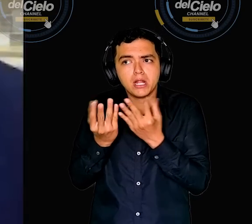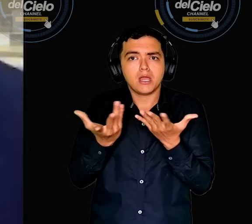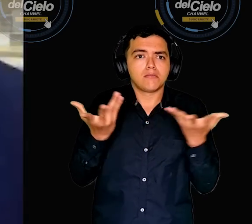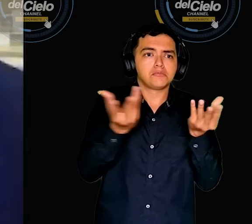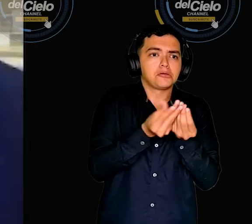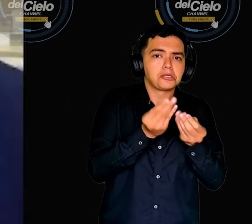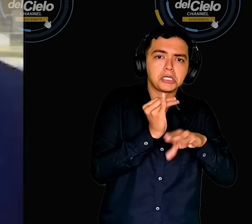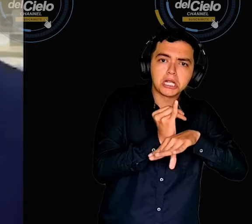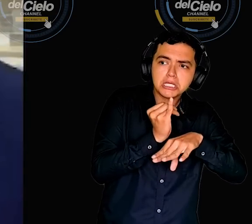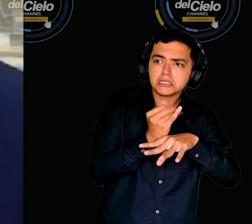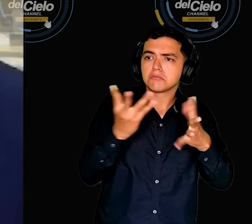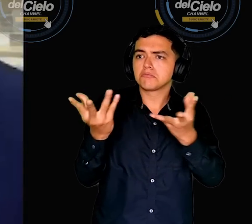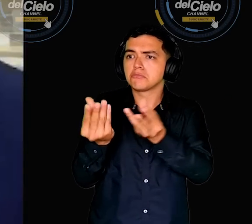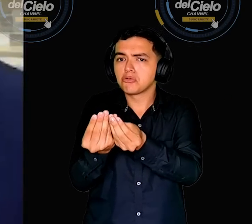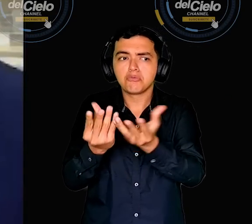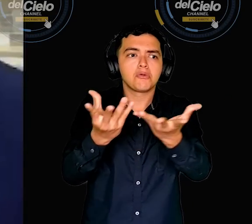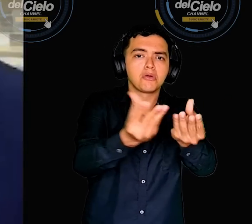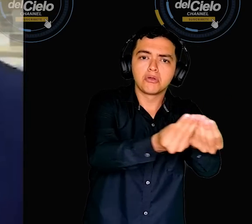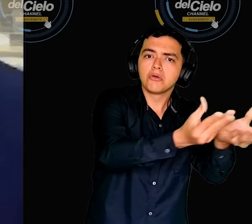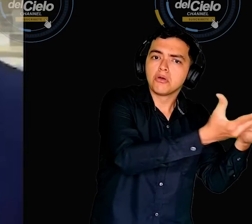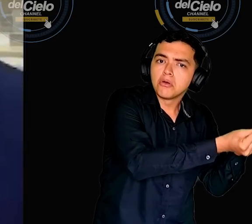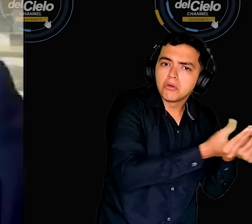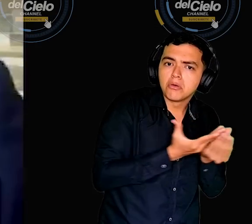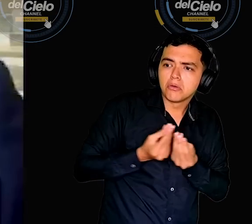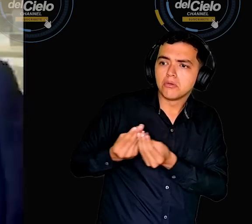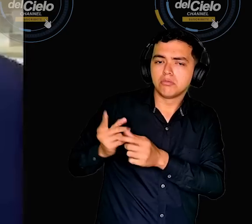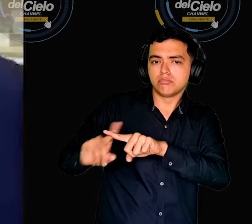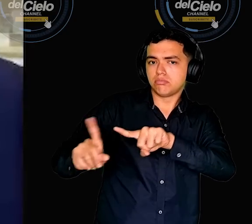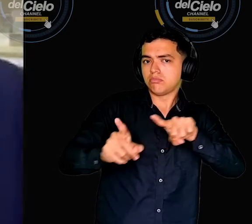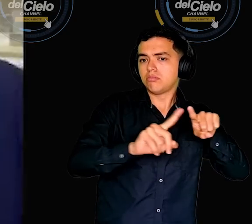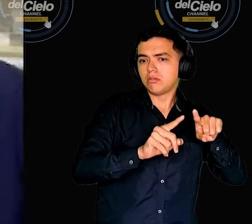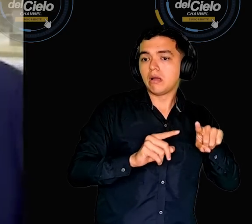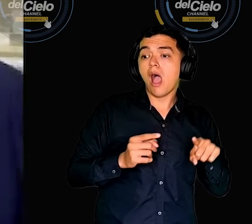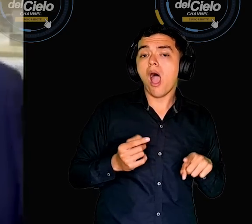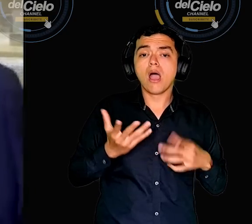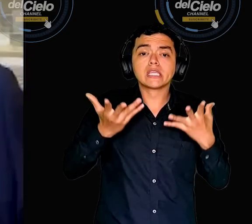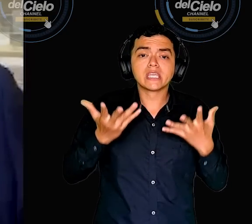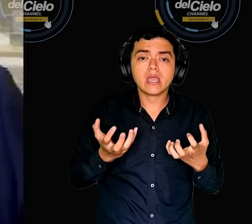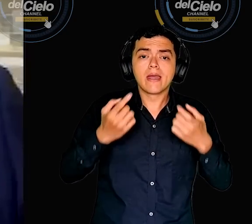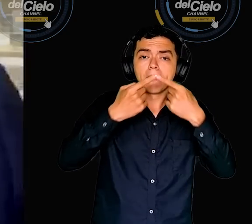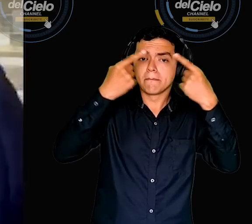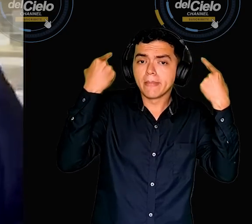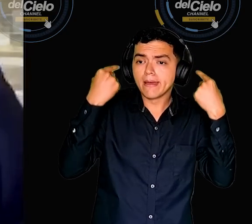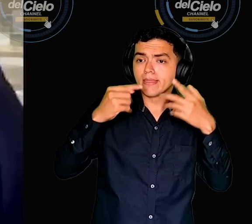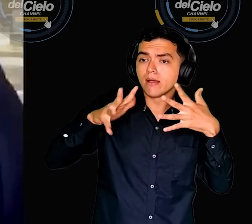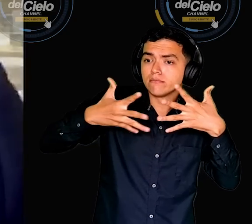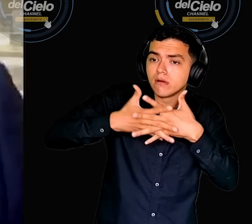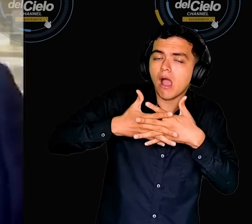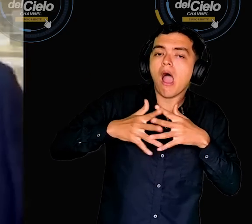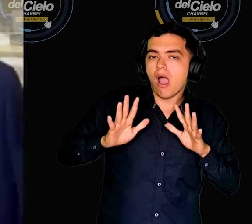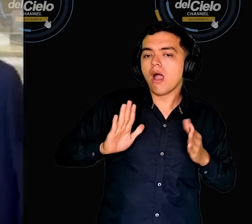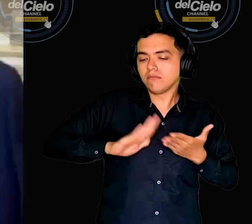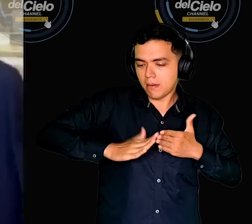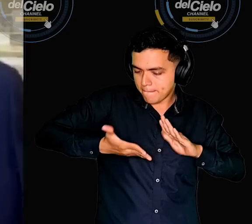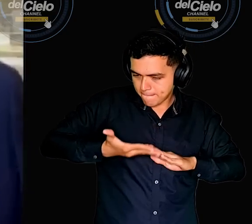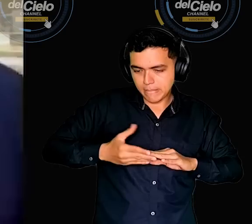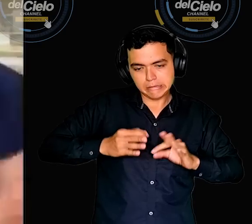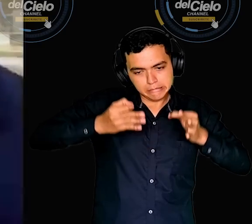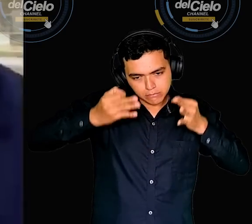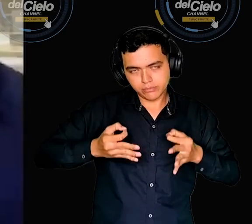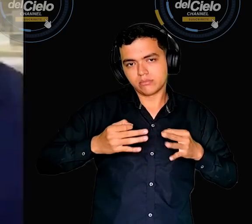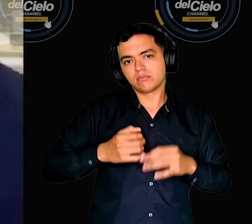homicida. Y que no podemos llegar a Dios a traerle una ofrenda si no